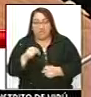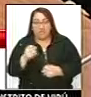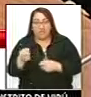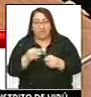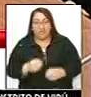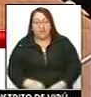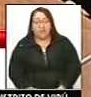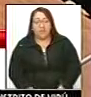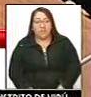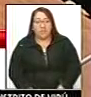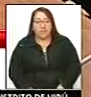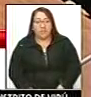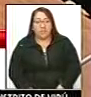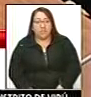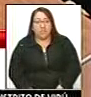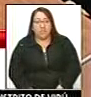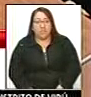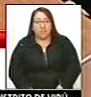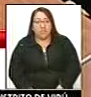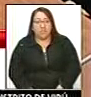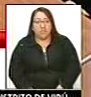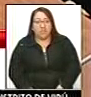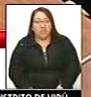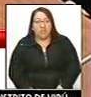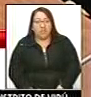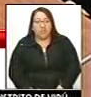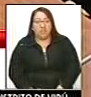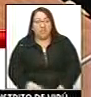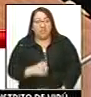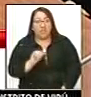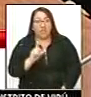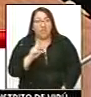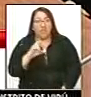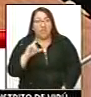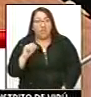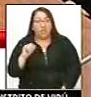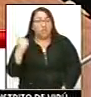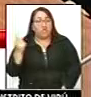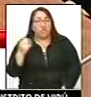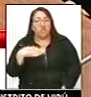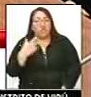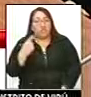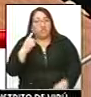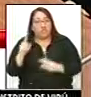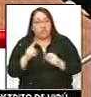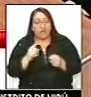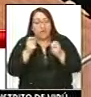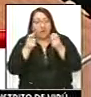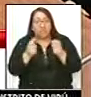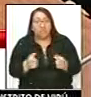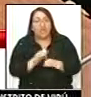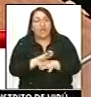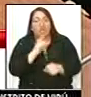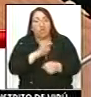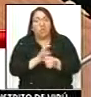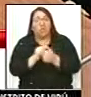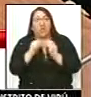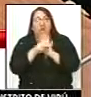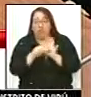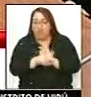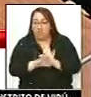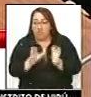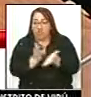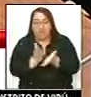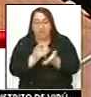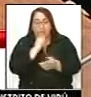precisar que Indecopi, en atención a sus competencias, solo puede supervisar y vigilar el cumplimiento de estas normas respecto a los